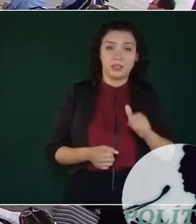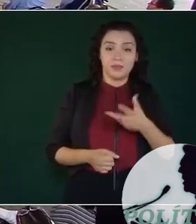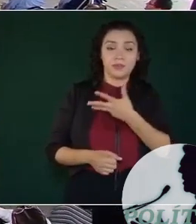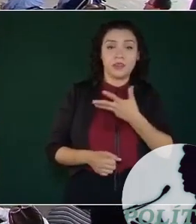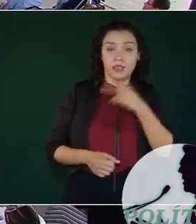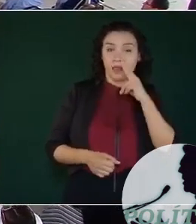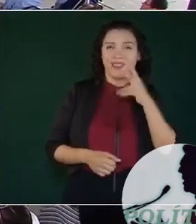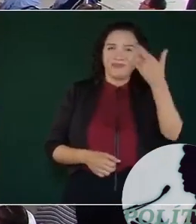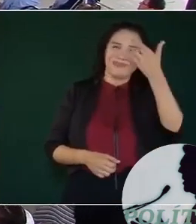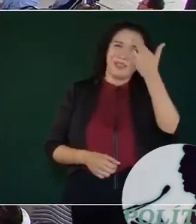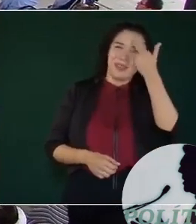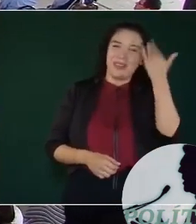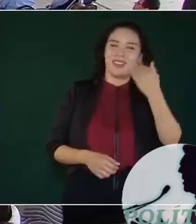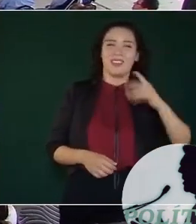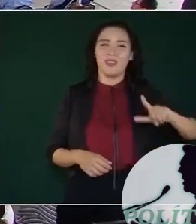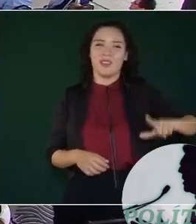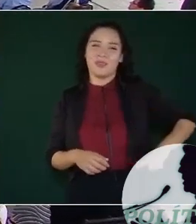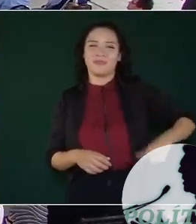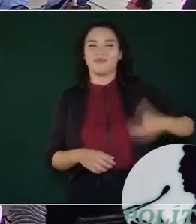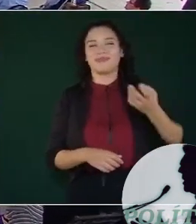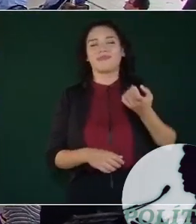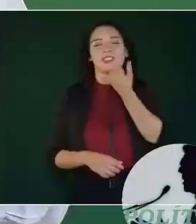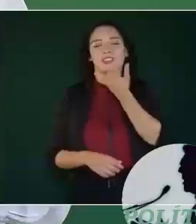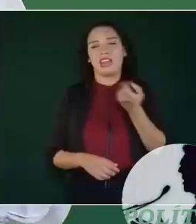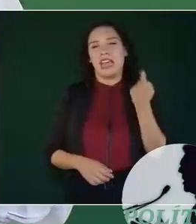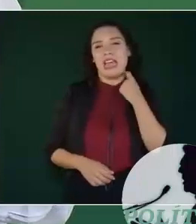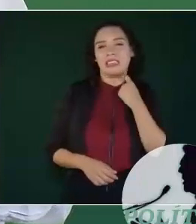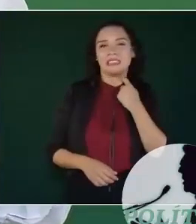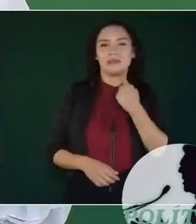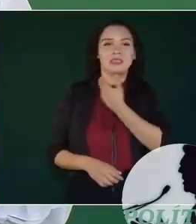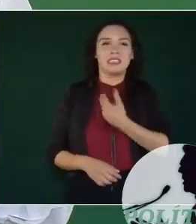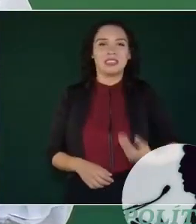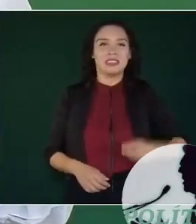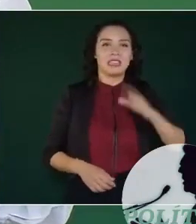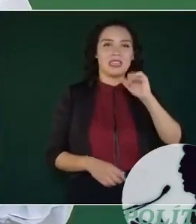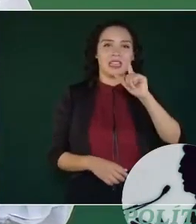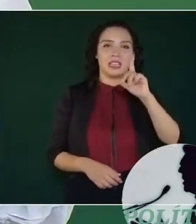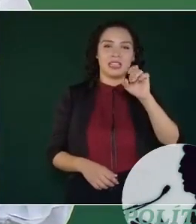el gobierno de Calderón el secretario de Seguridad era García Luna?